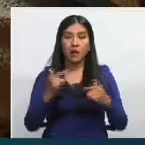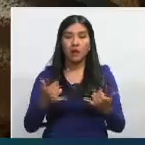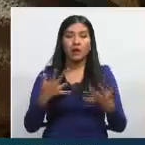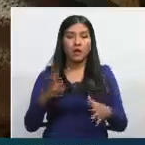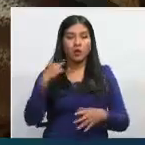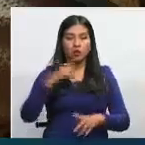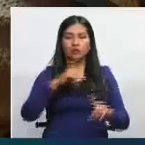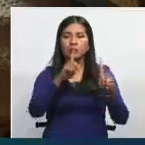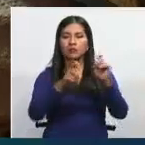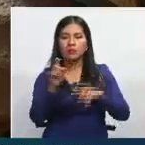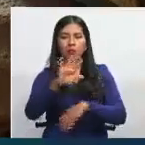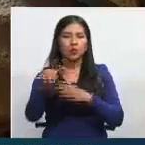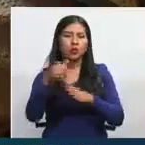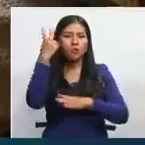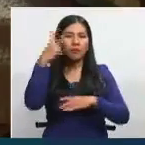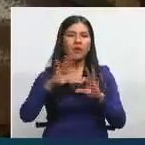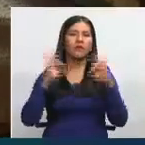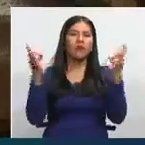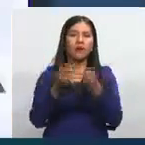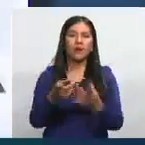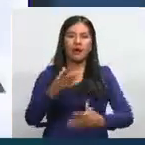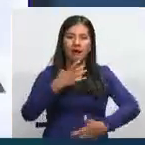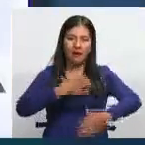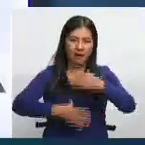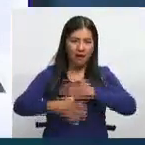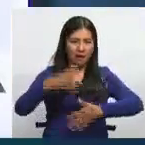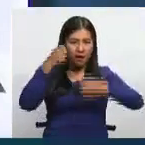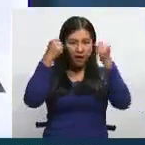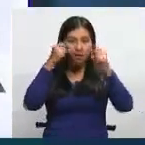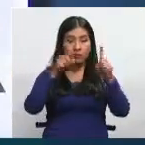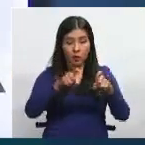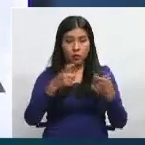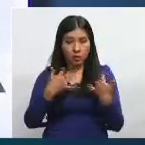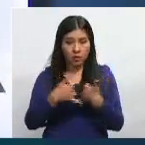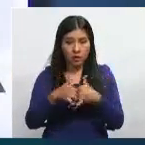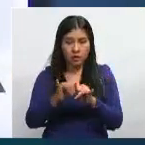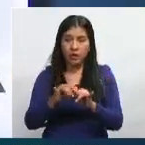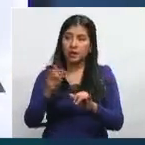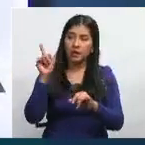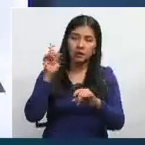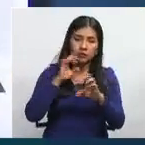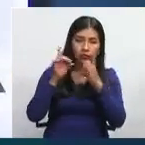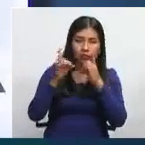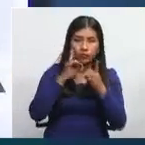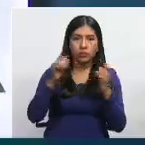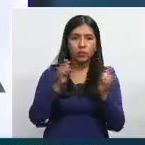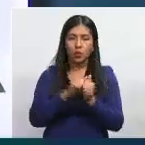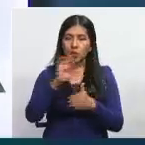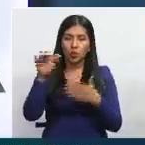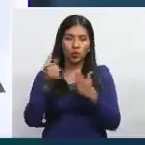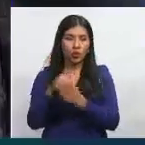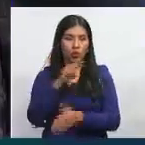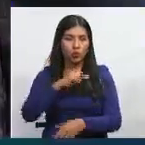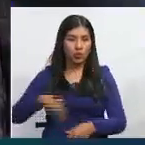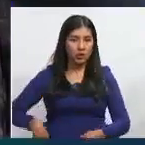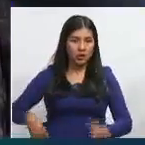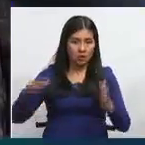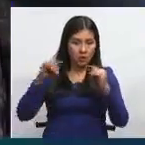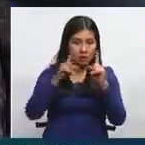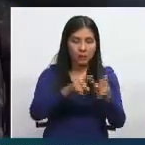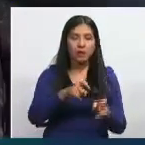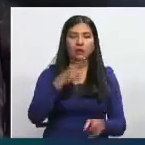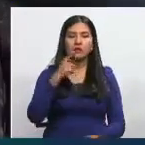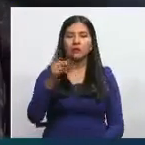familia que se encuentran en huelga de hambre si aún existe el diálogo con el municipio paseño para que sus demandas sean atendidas. Manifestaron que el